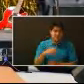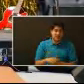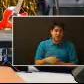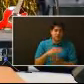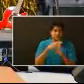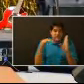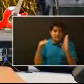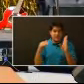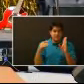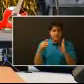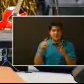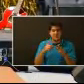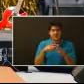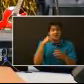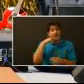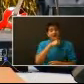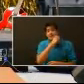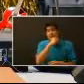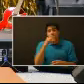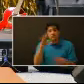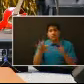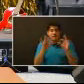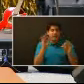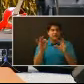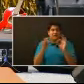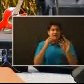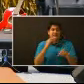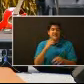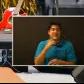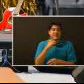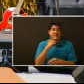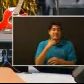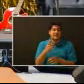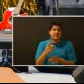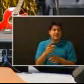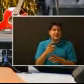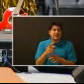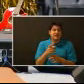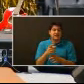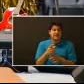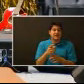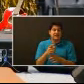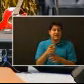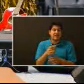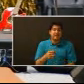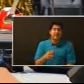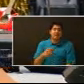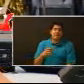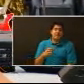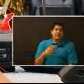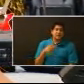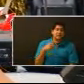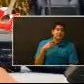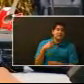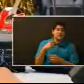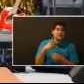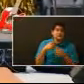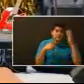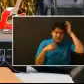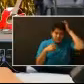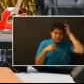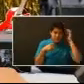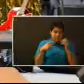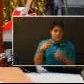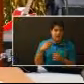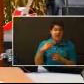estamos orando dice, Señor, con los 300 de Gedeón, no es que 300 estemos aquí, sino que él está